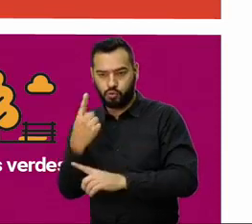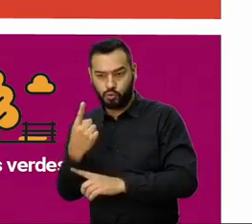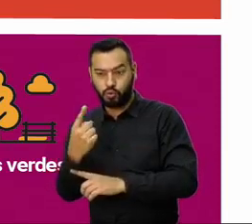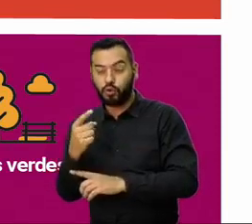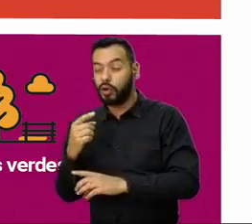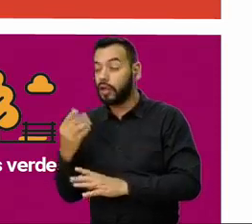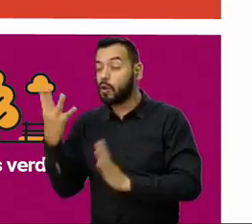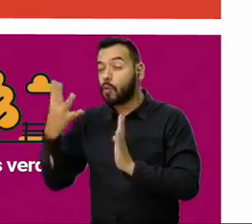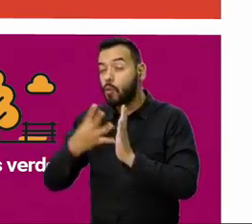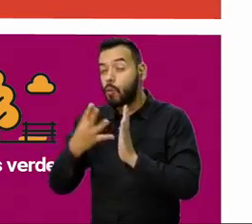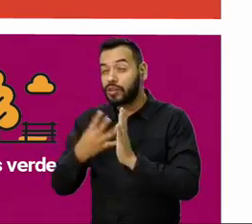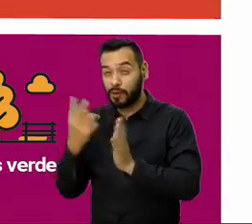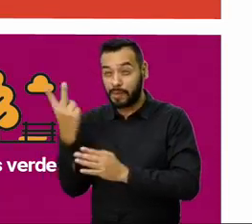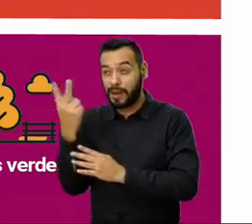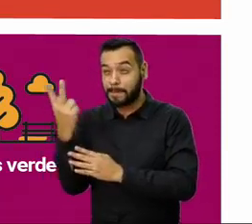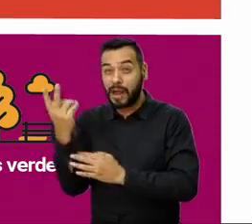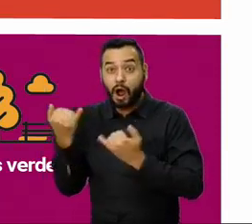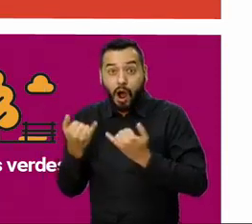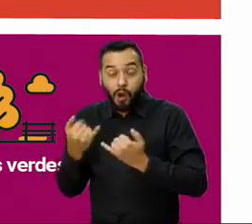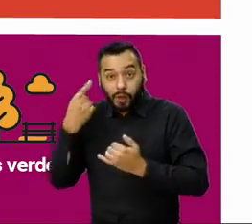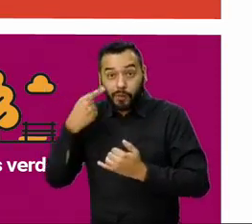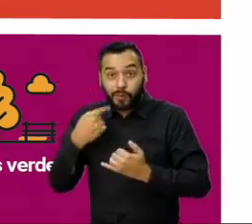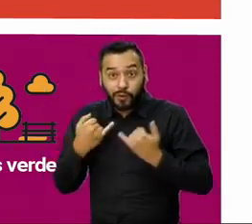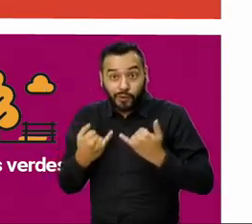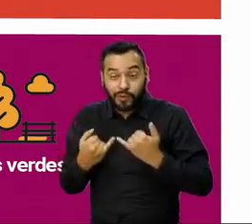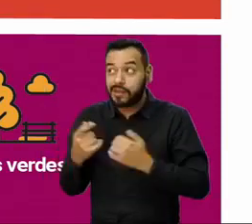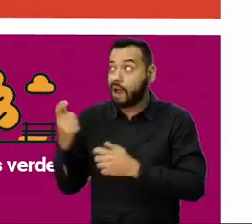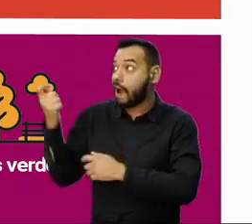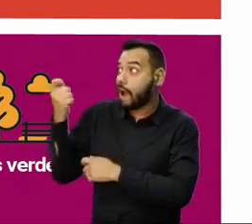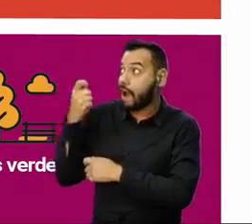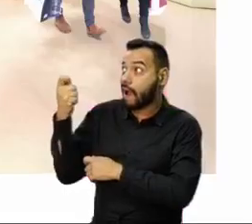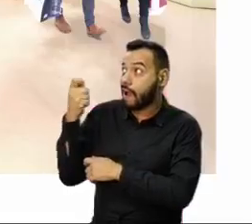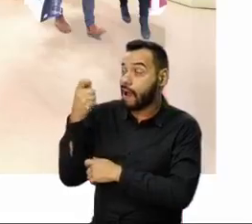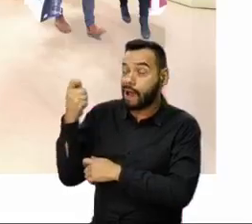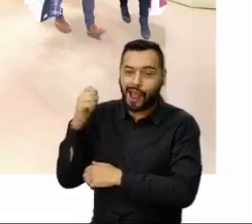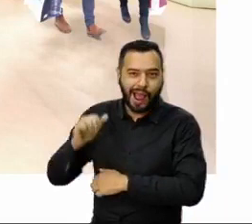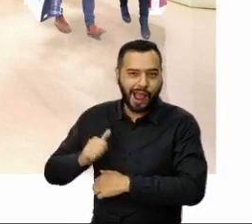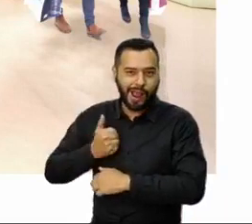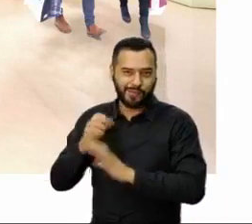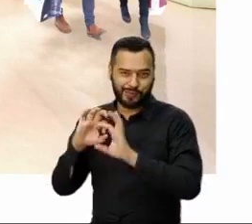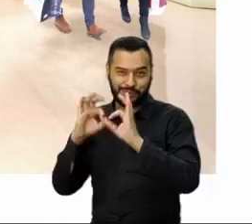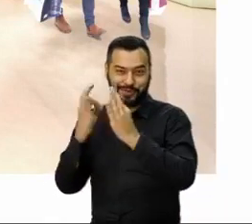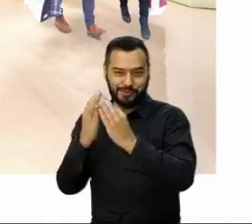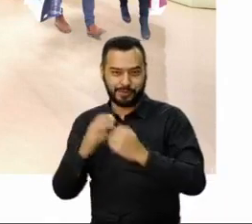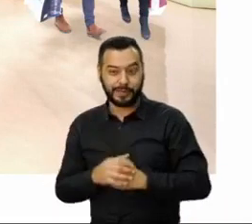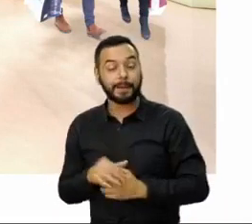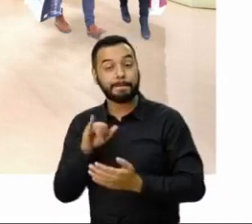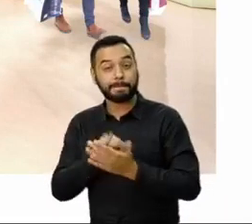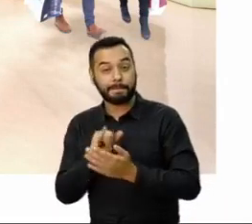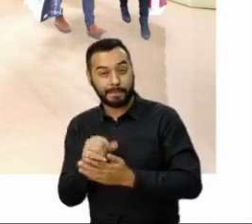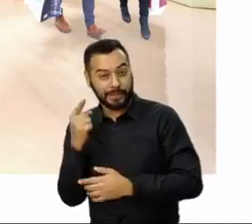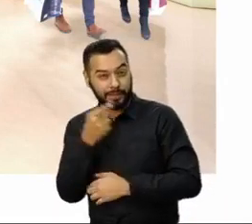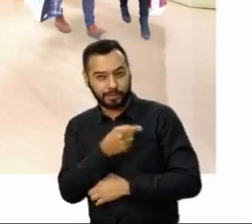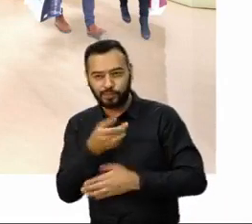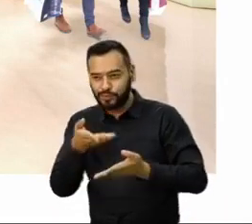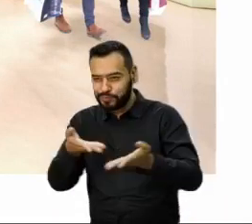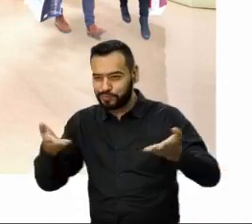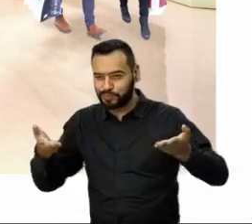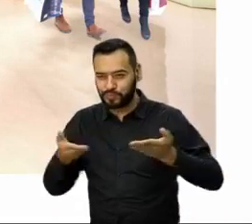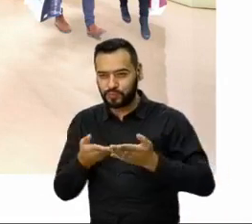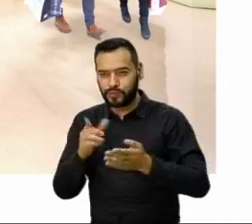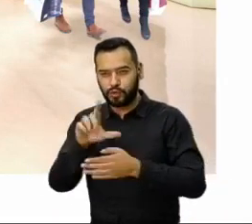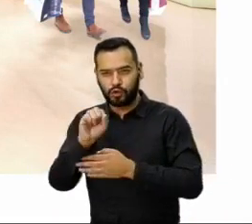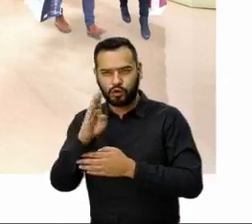verde para estos días que estamos en fecha de volar cometa entonces para aprovecharlo en familia asimismo tenemos un lógico en casillero